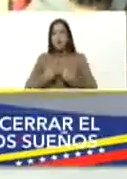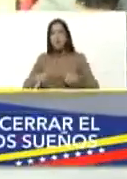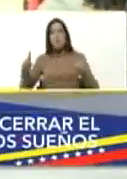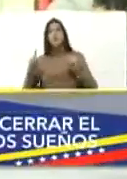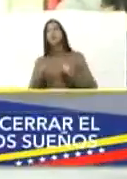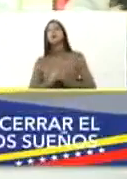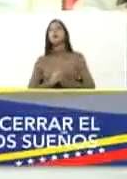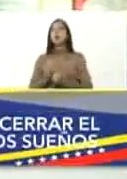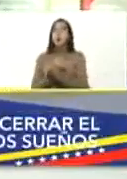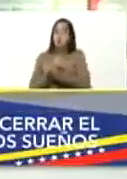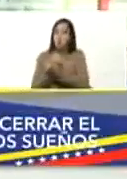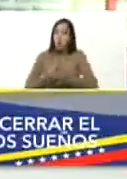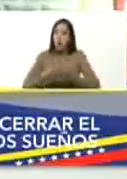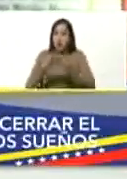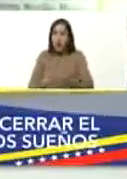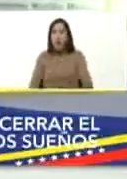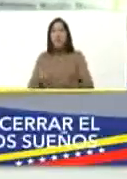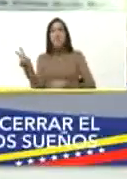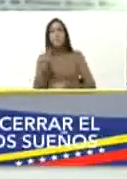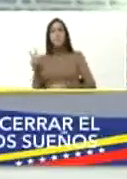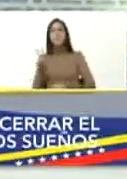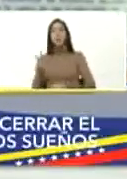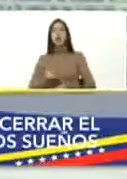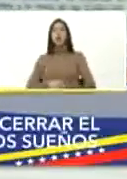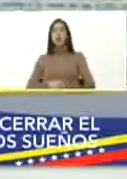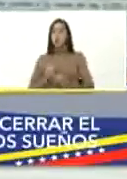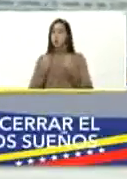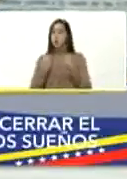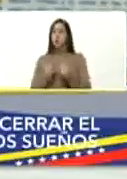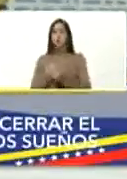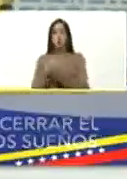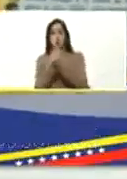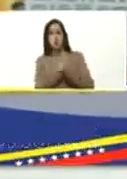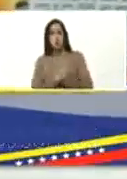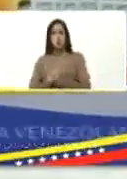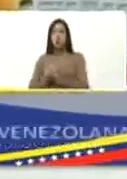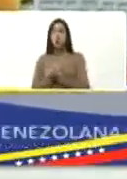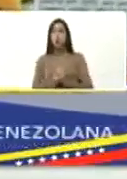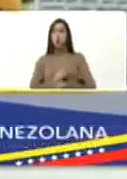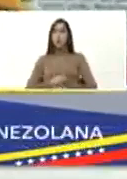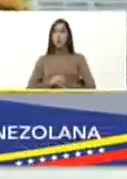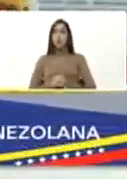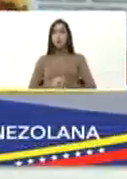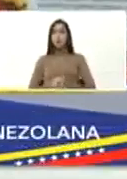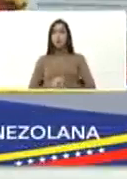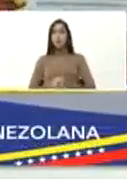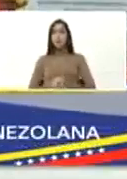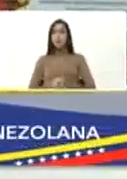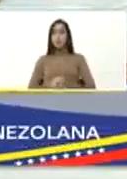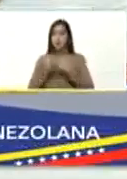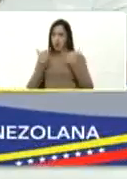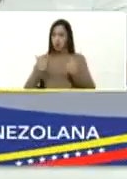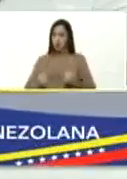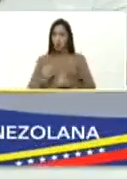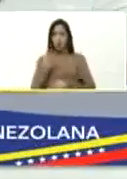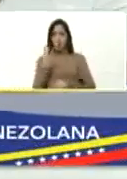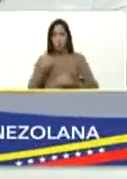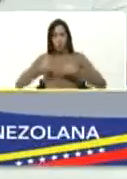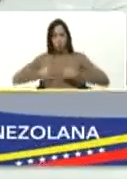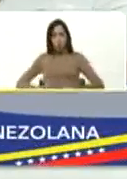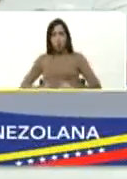da amor, y en Venezuela la familia se da mucho amor y solidaridad. Ahora, Yorlis, con tus cuatro